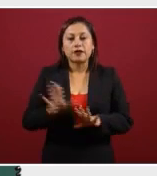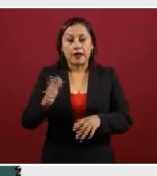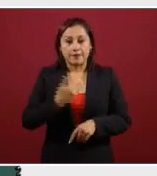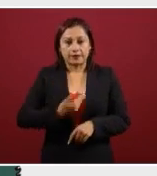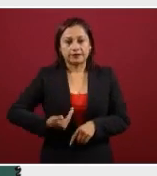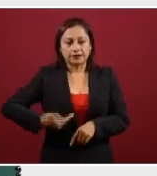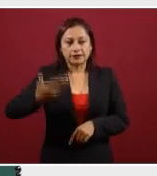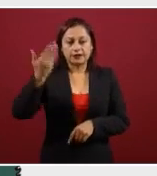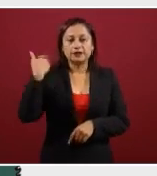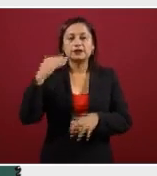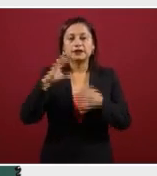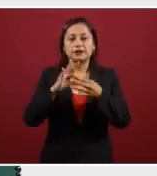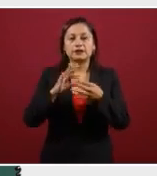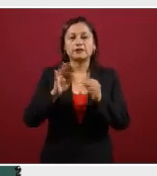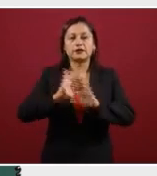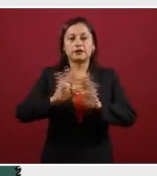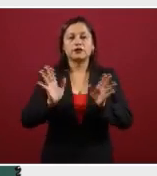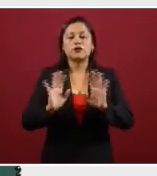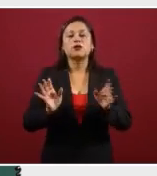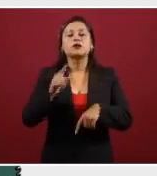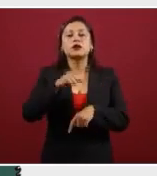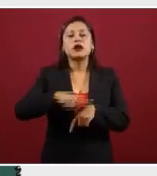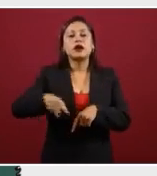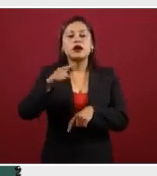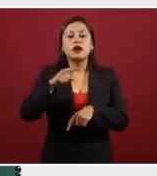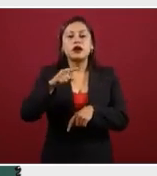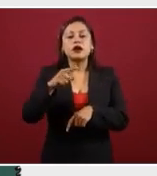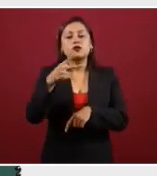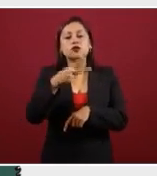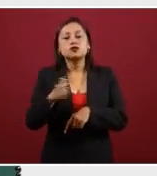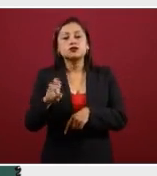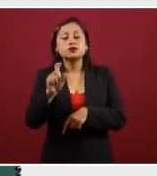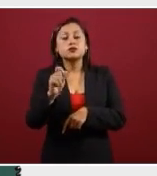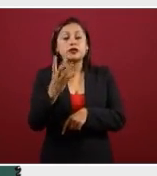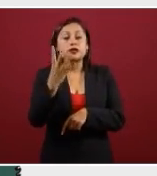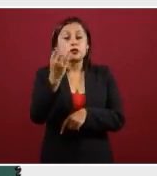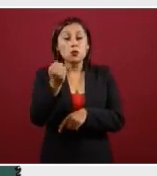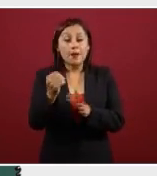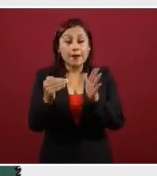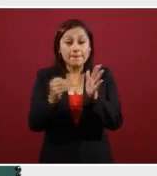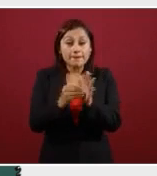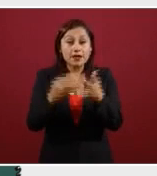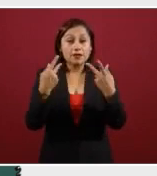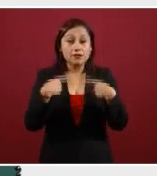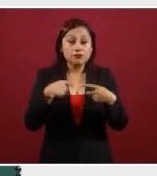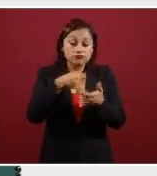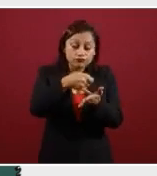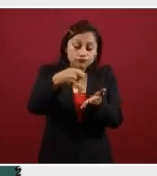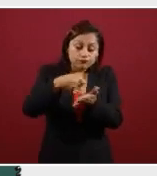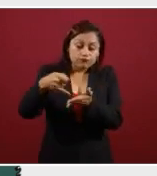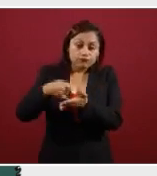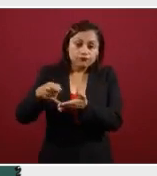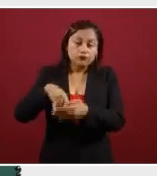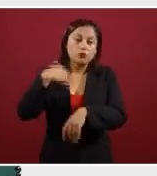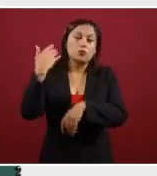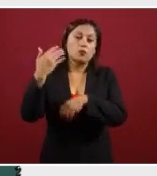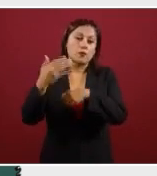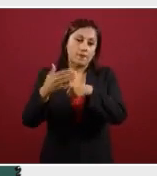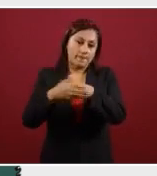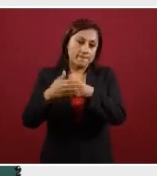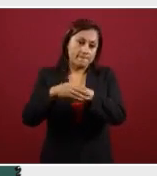más de 200 mil sembradores, estamos hablando de 229 mil, casi 230 mil en 2019, pero con un